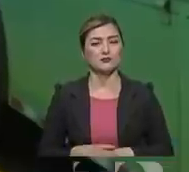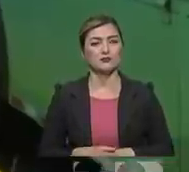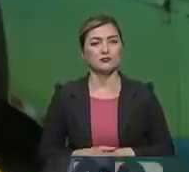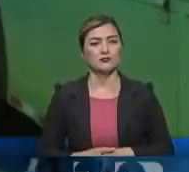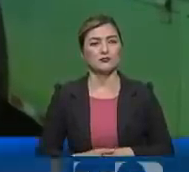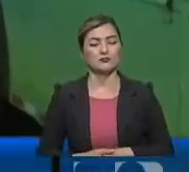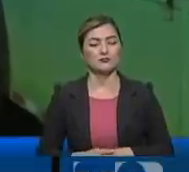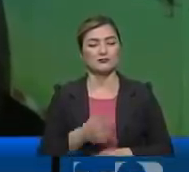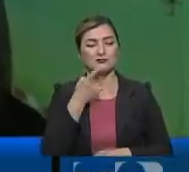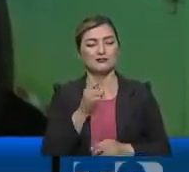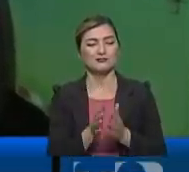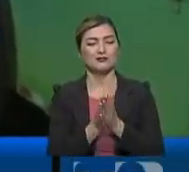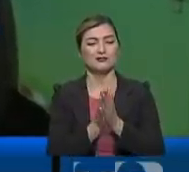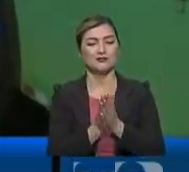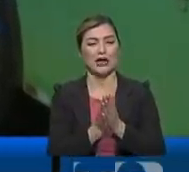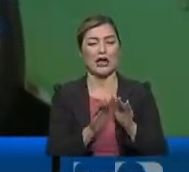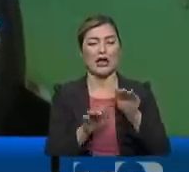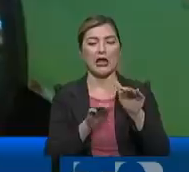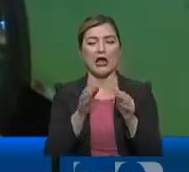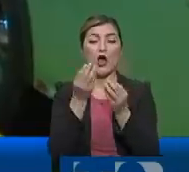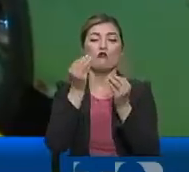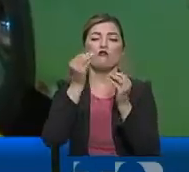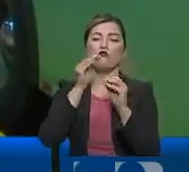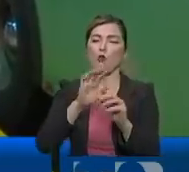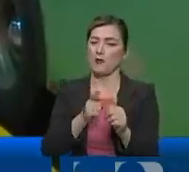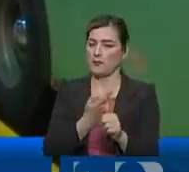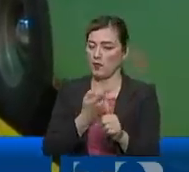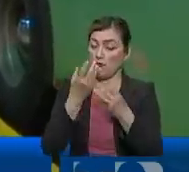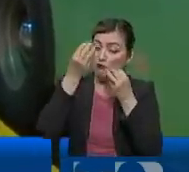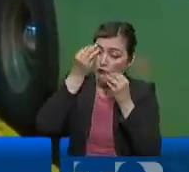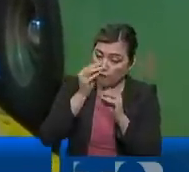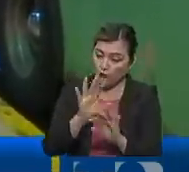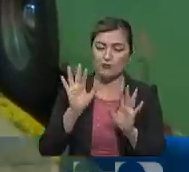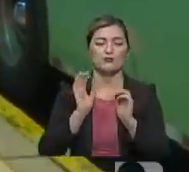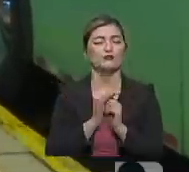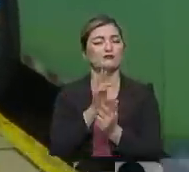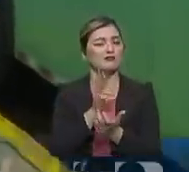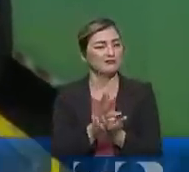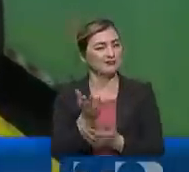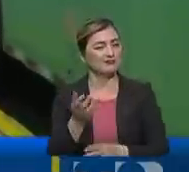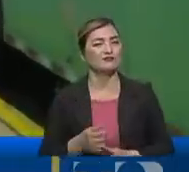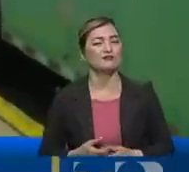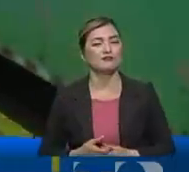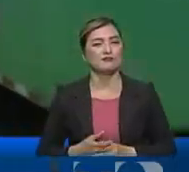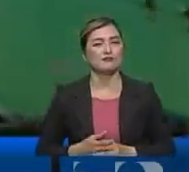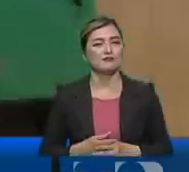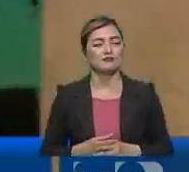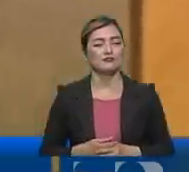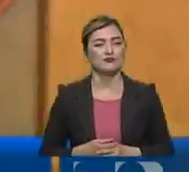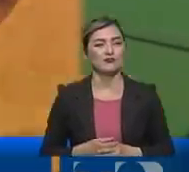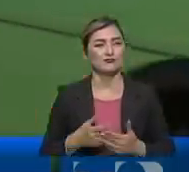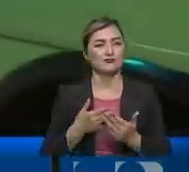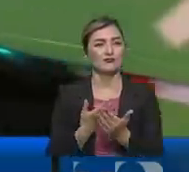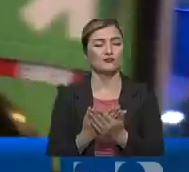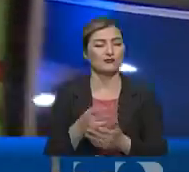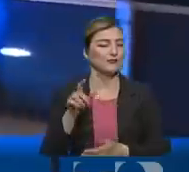están pidiendo a modo de socialización el carnet de vacunación en esta, una de las terminales regionales. Vamos a acercarnos en este momento hacia